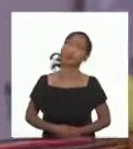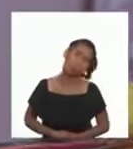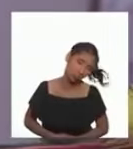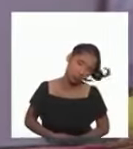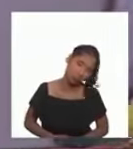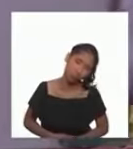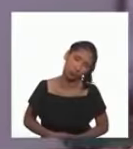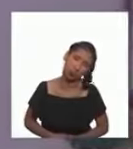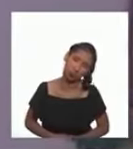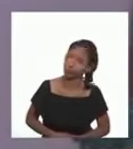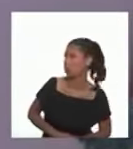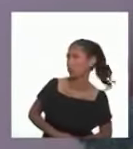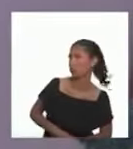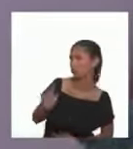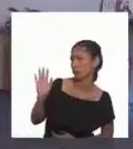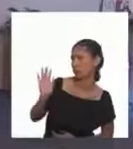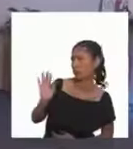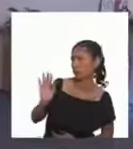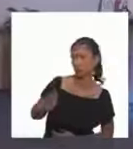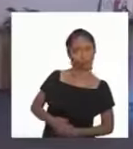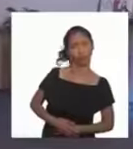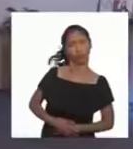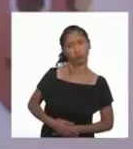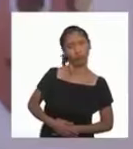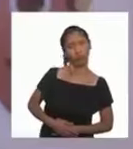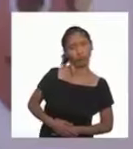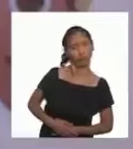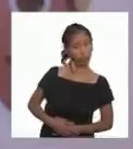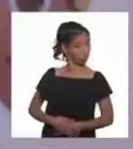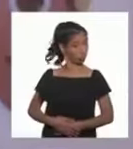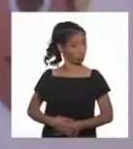¡Ay! ¡Hola, Héctor!